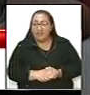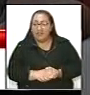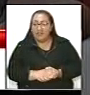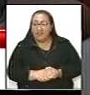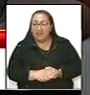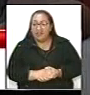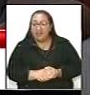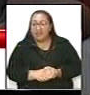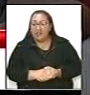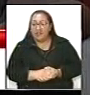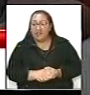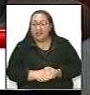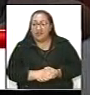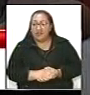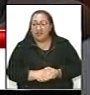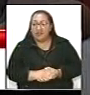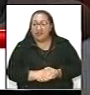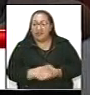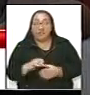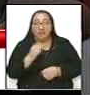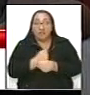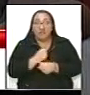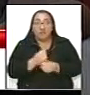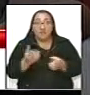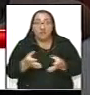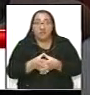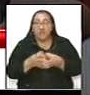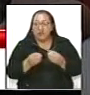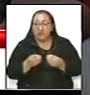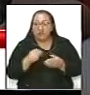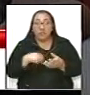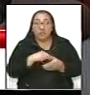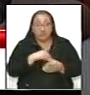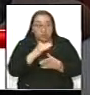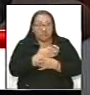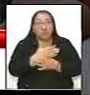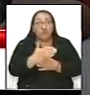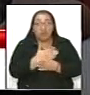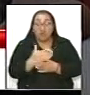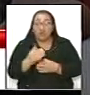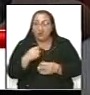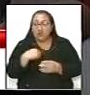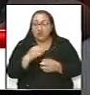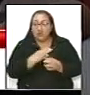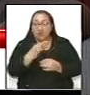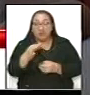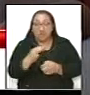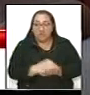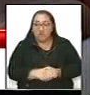realiza este tipo de trabajo, porque compartimos nosotros en mi región